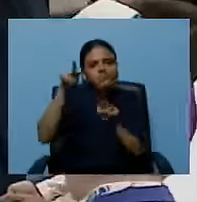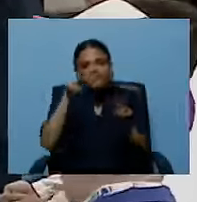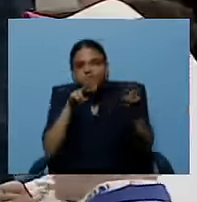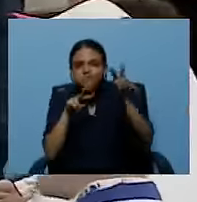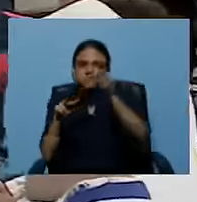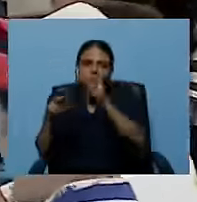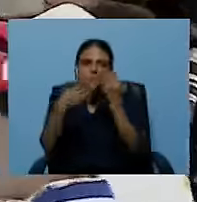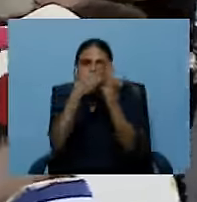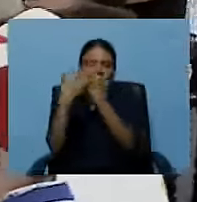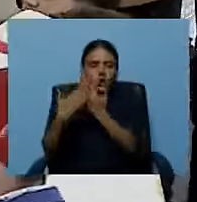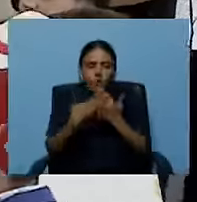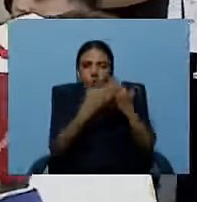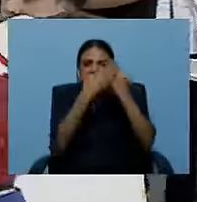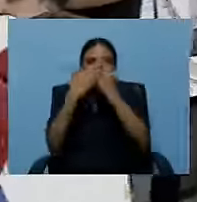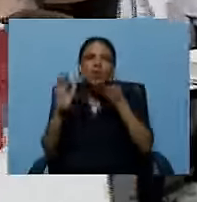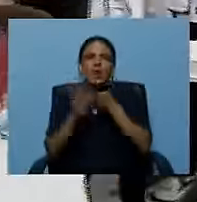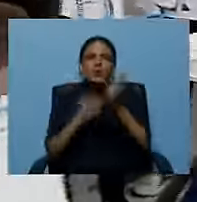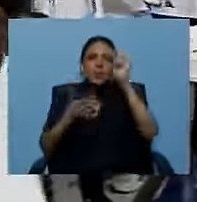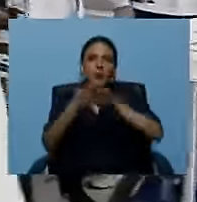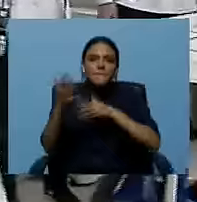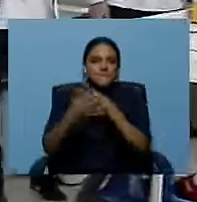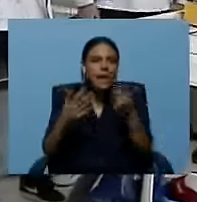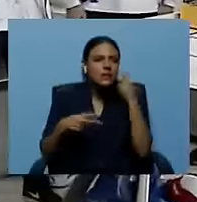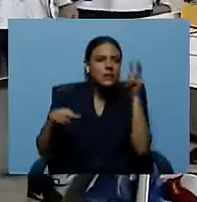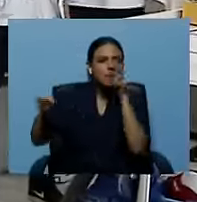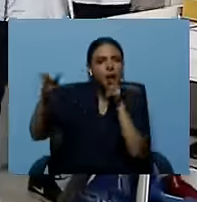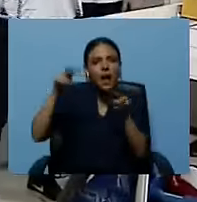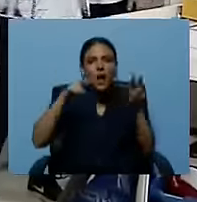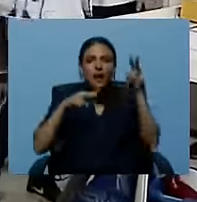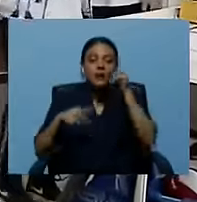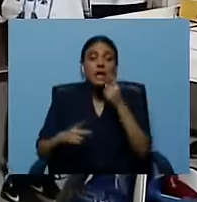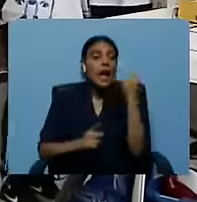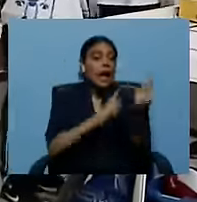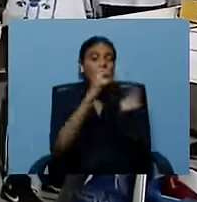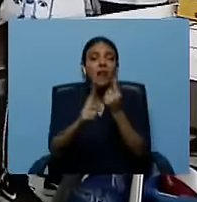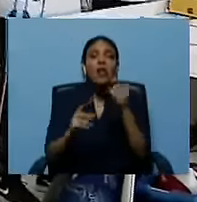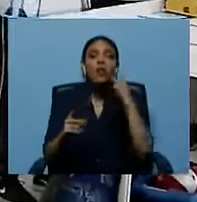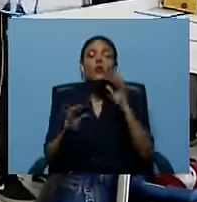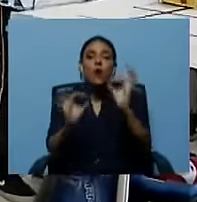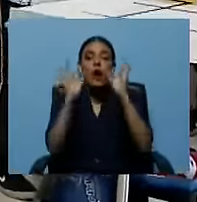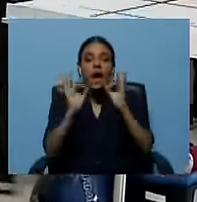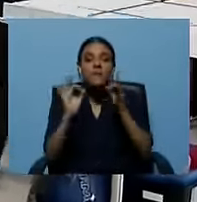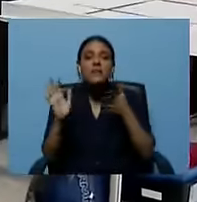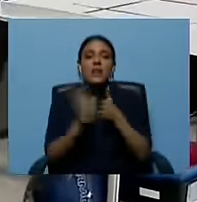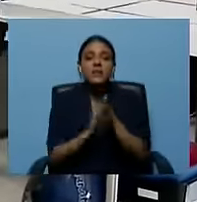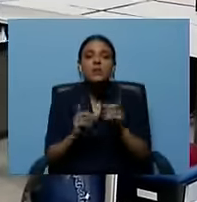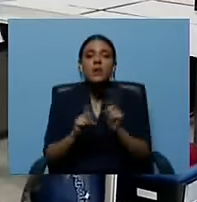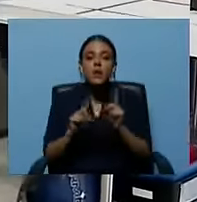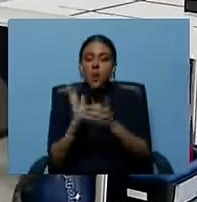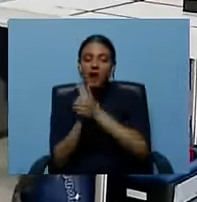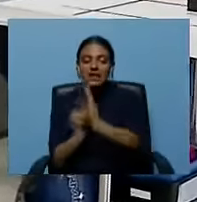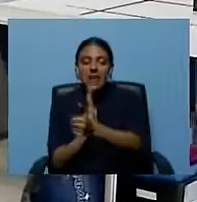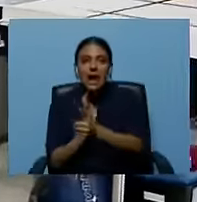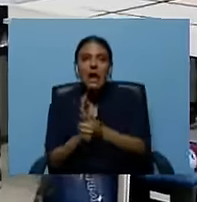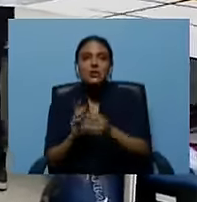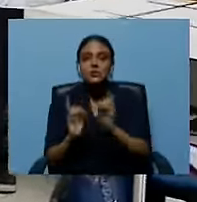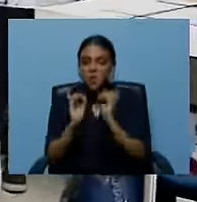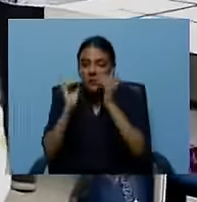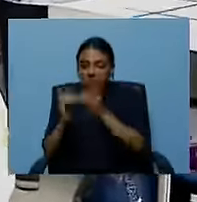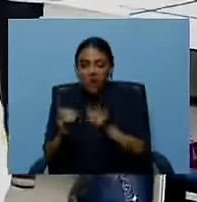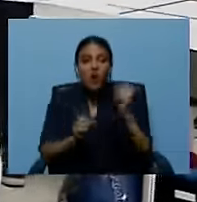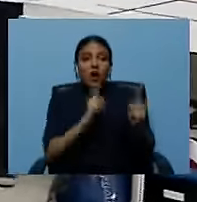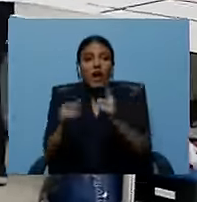de lógica y aritmética. Cada uno de ellos tiene una vocación especial, un interés en la ciencia. Están acompañados por